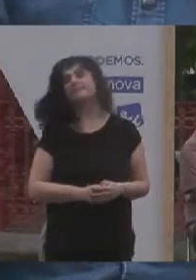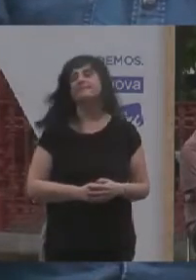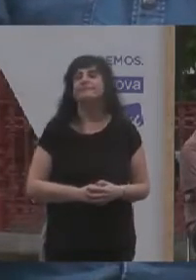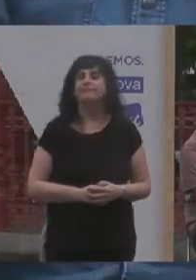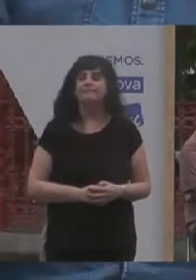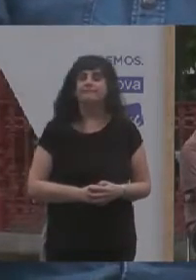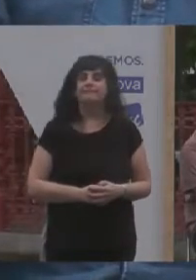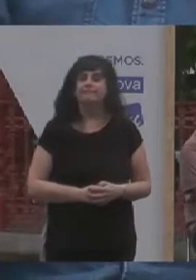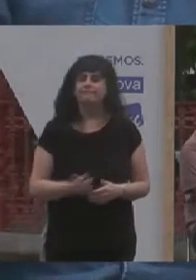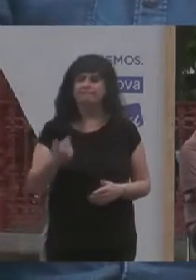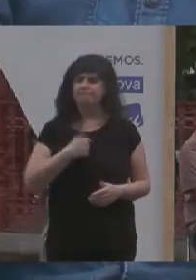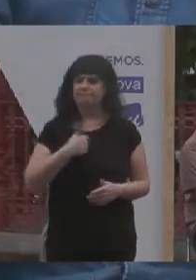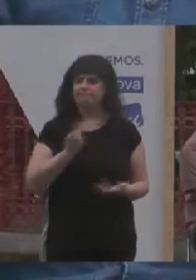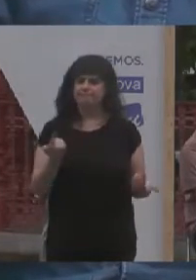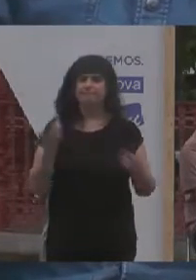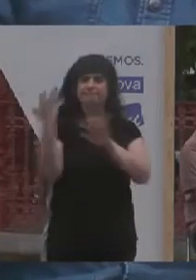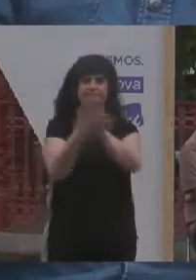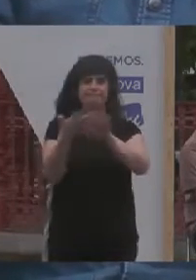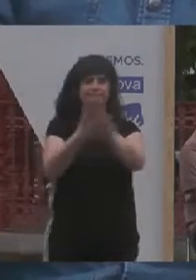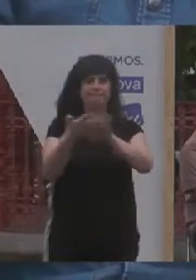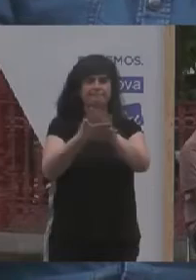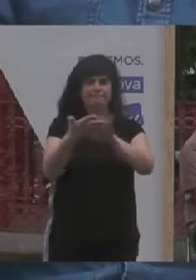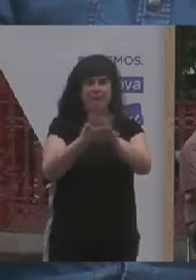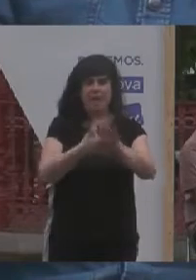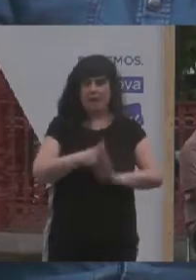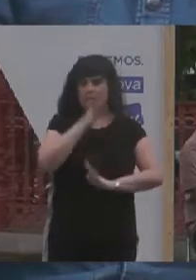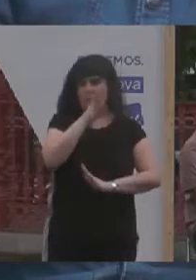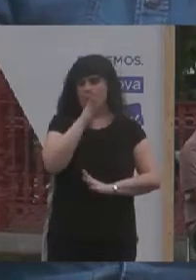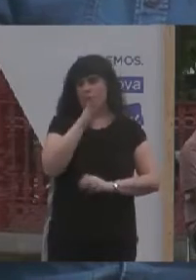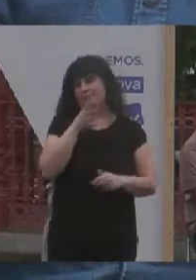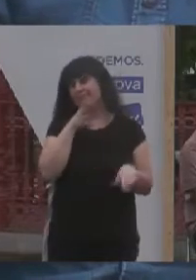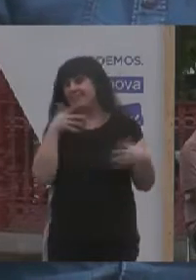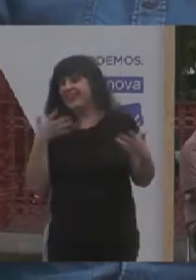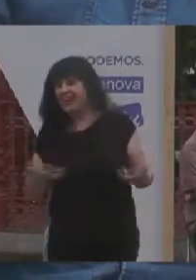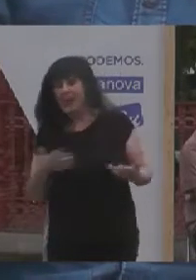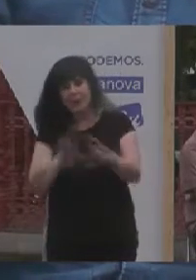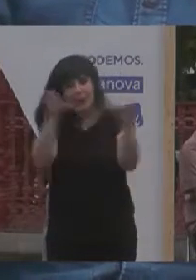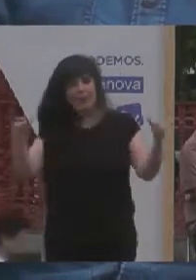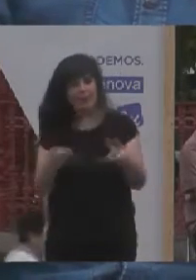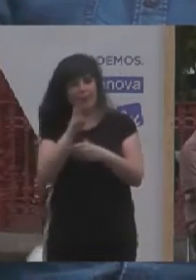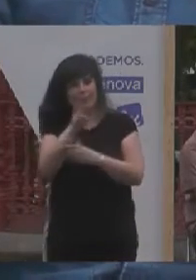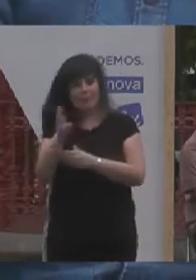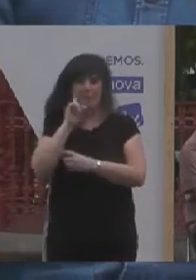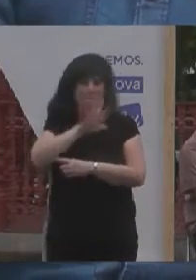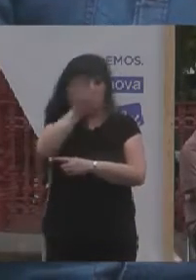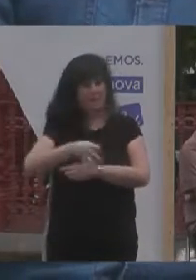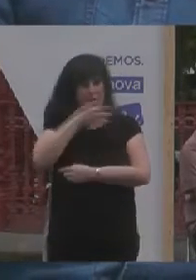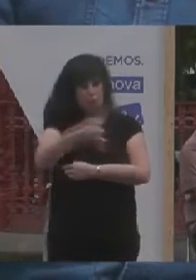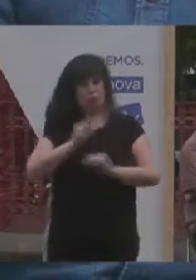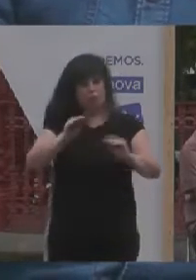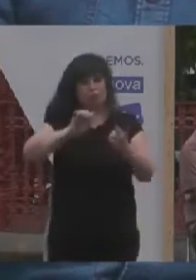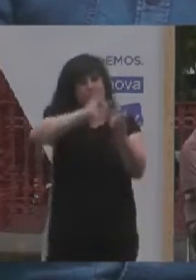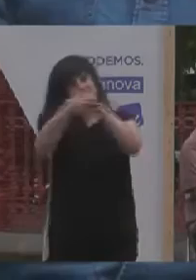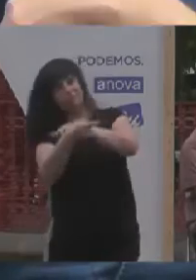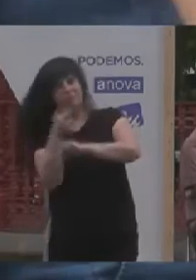Fago mención a ese a favor do que queren falar agora en positivo as xentes estas do Partido Popular. Eu me pregunto